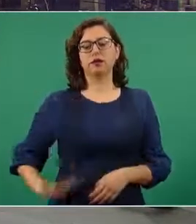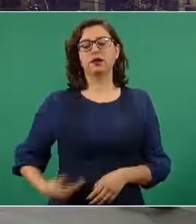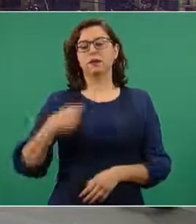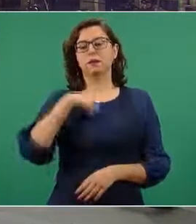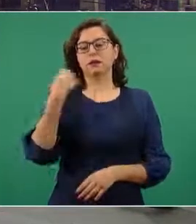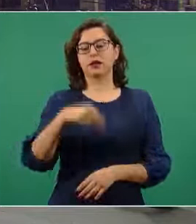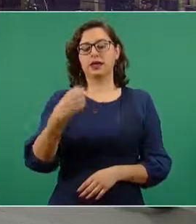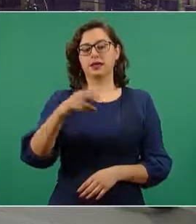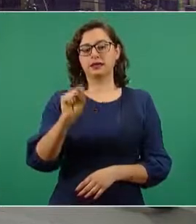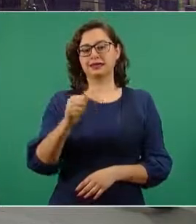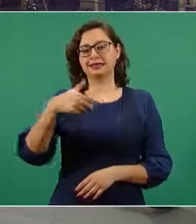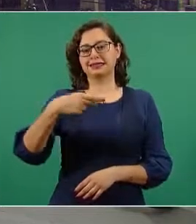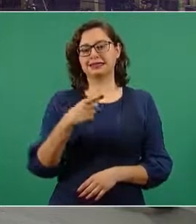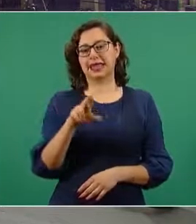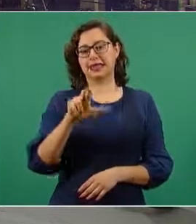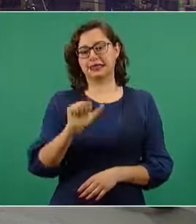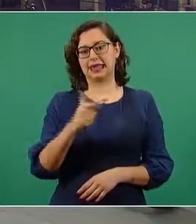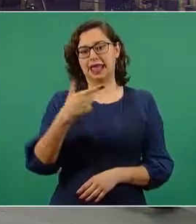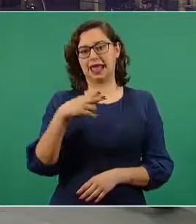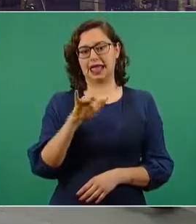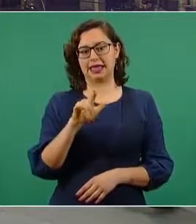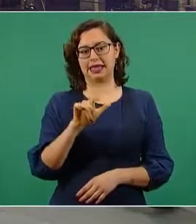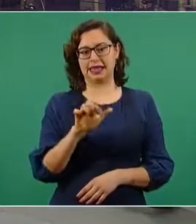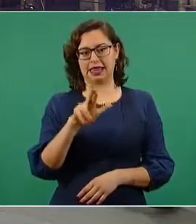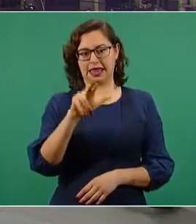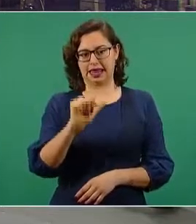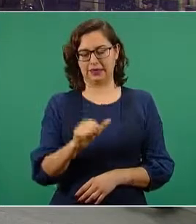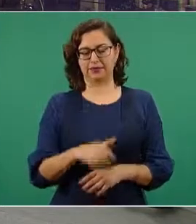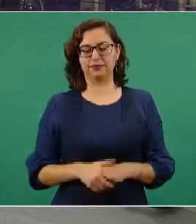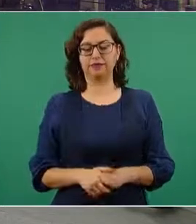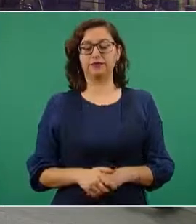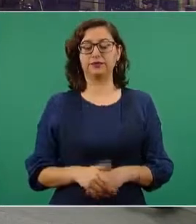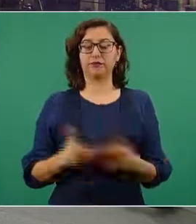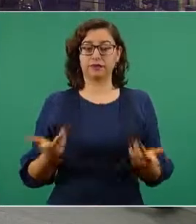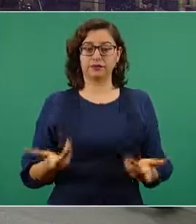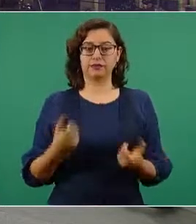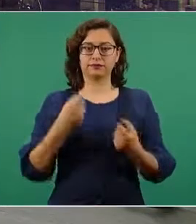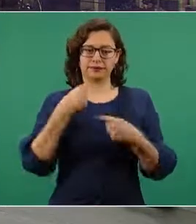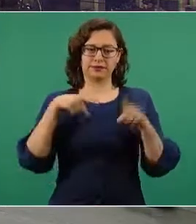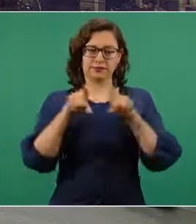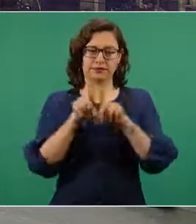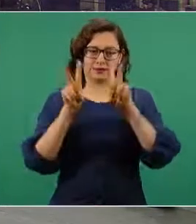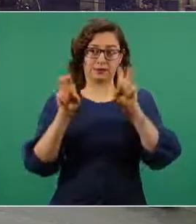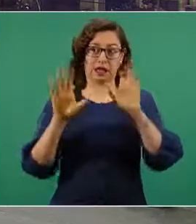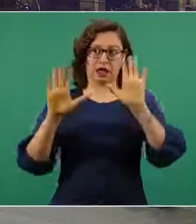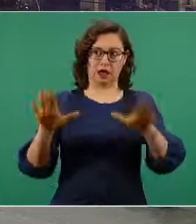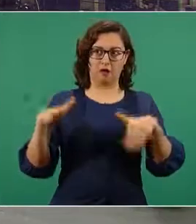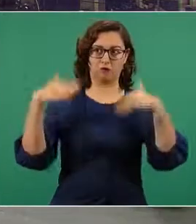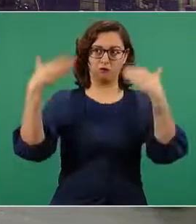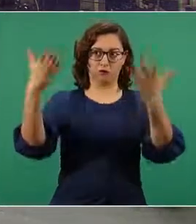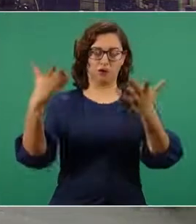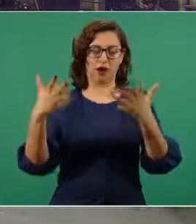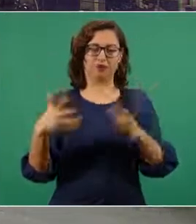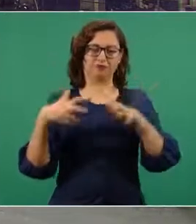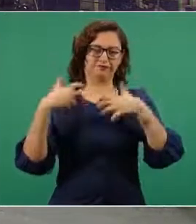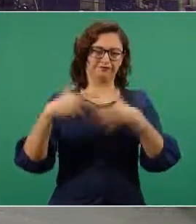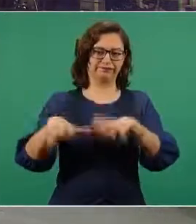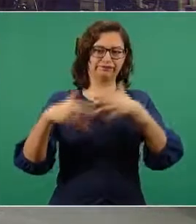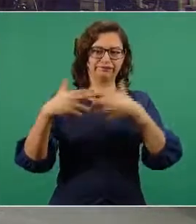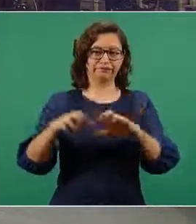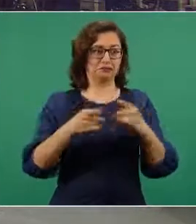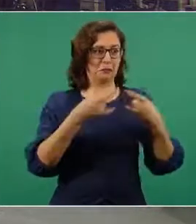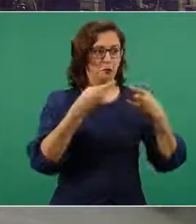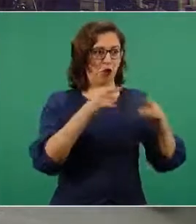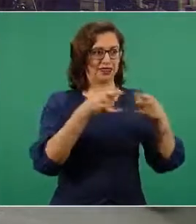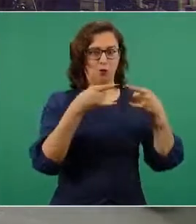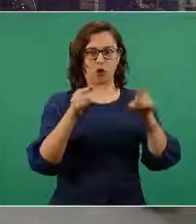Larsa Comunicaciones. Tomando un poquito el tema de los manifestantes que están aquí afuera, presidente, que de hecho están en todas las puertas de Palacio y no nos